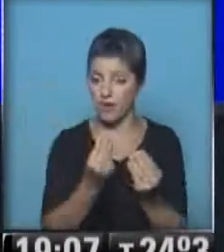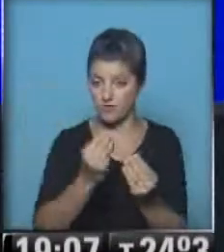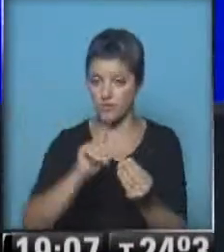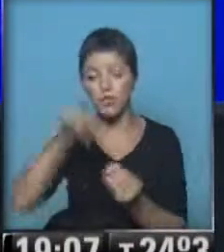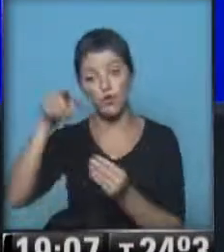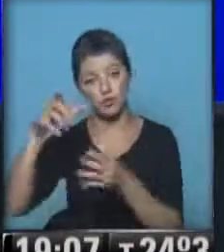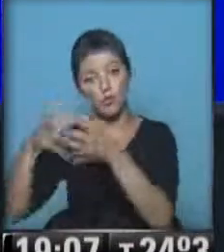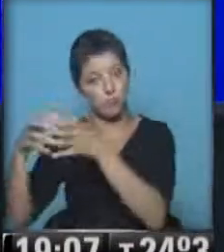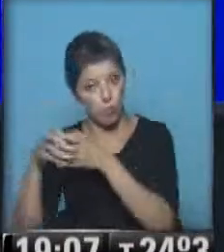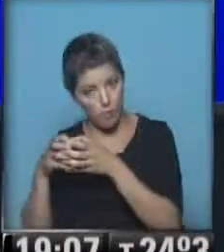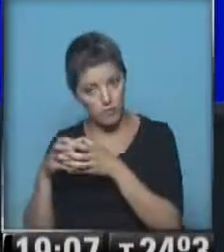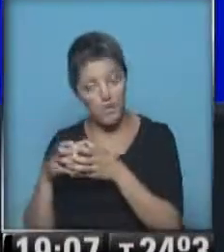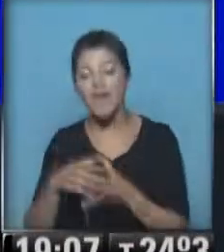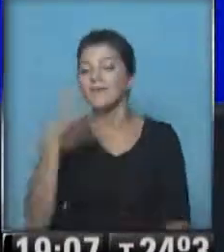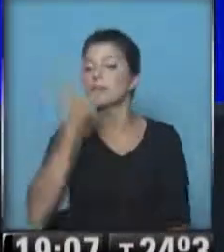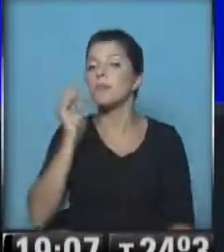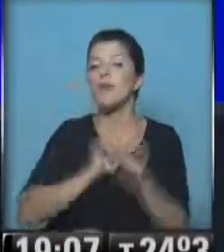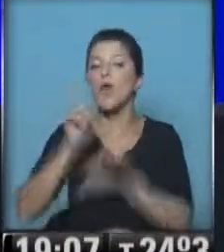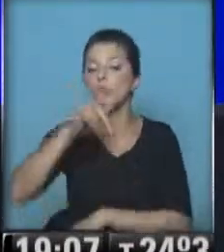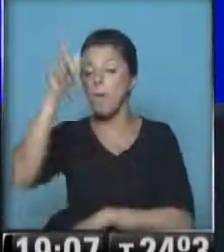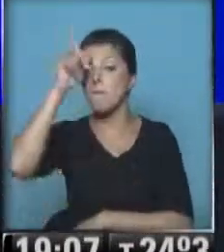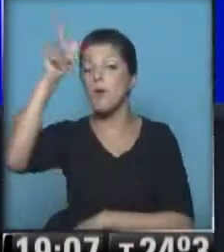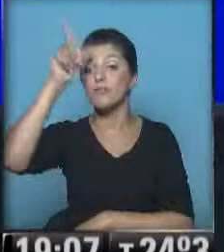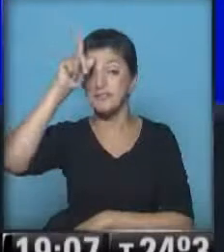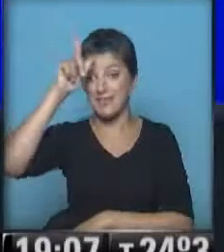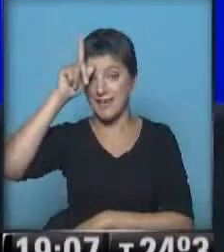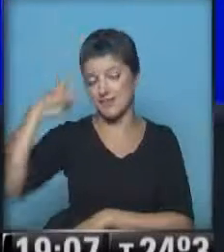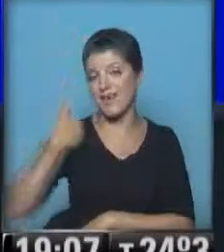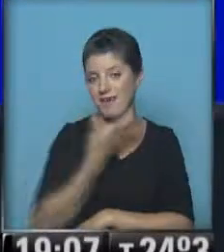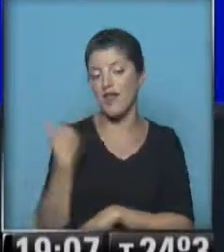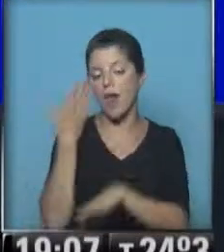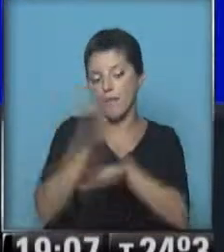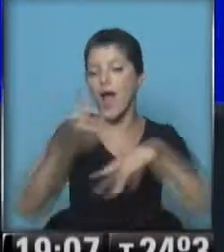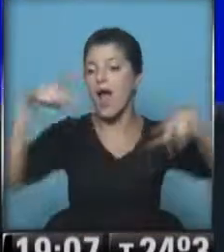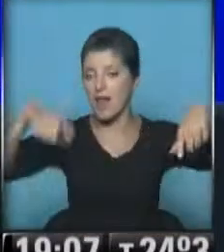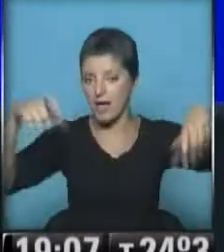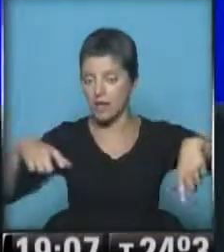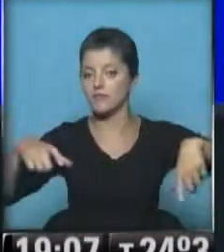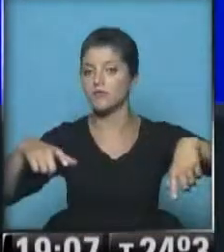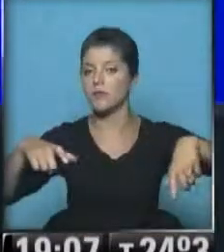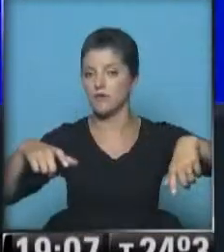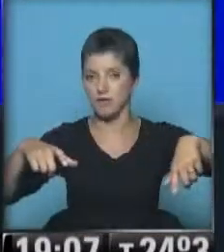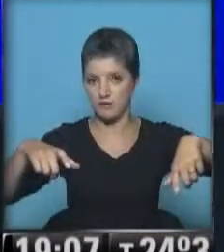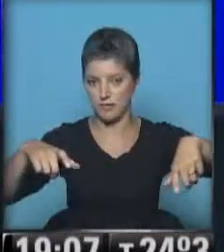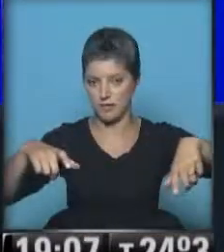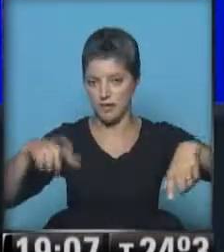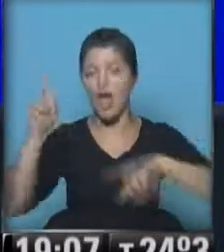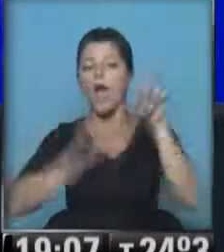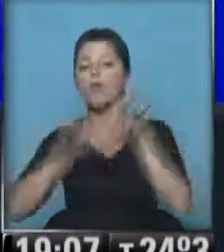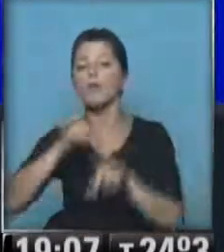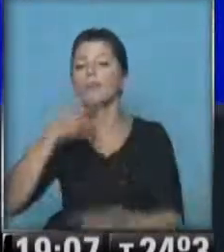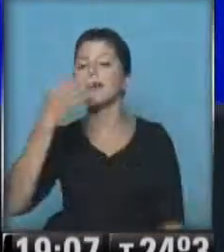por supuesto que seguramente algunos policías que habitualmente van al estadio, algunos de